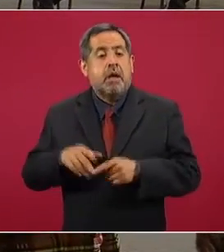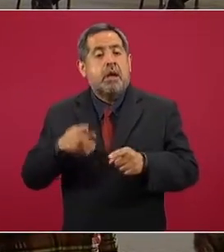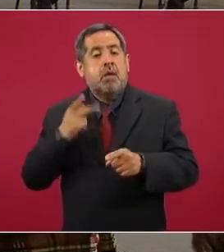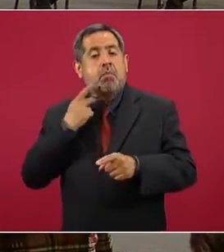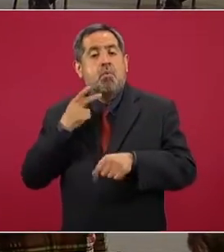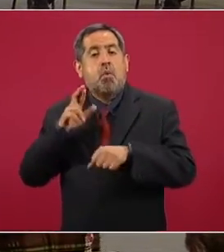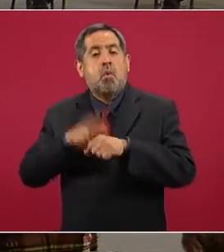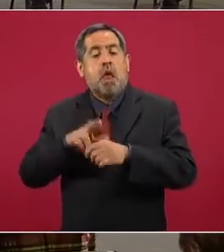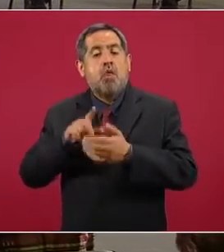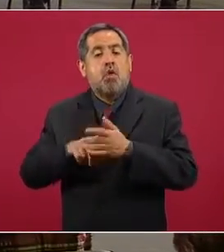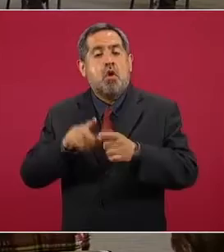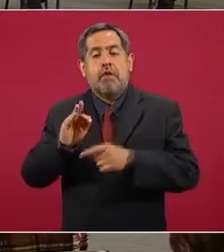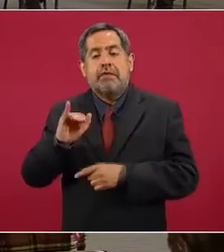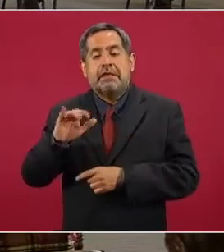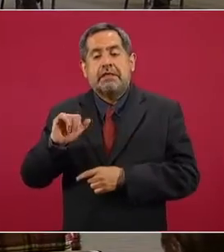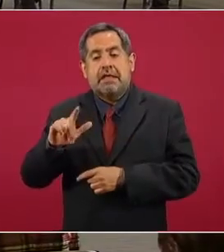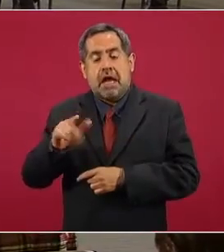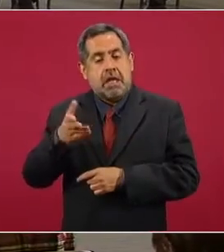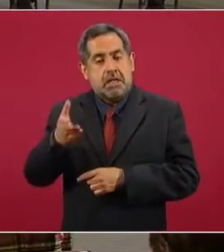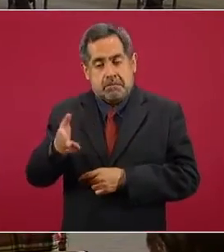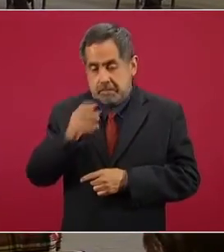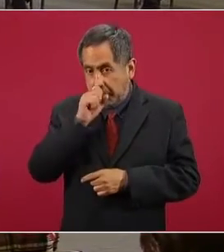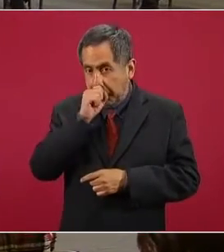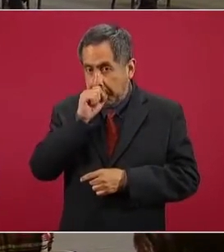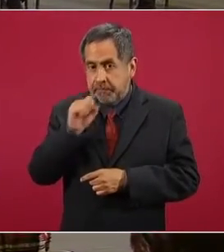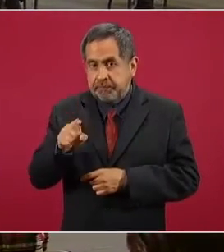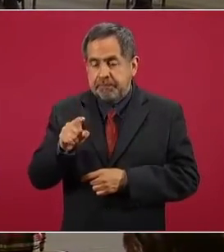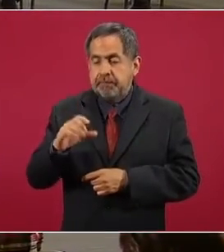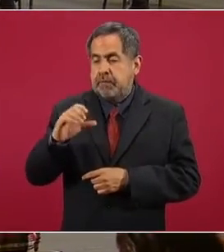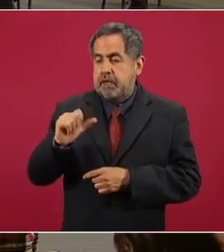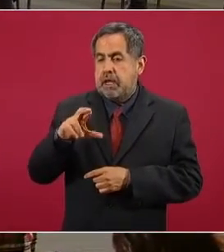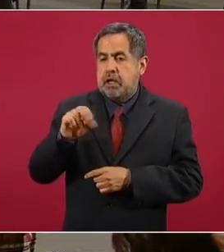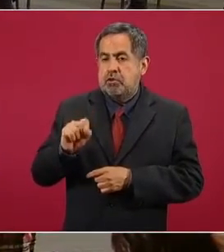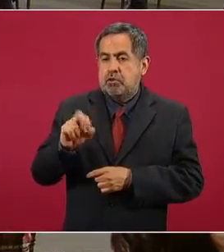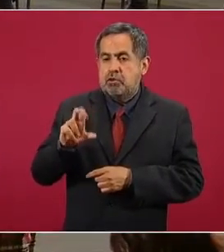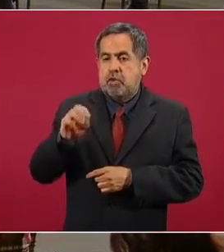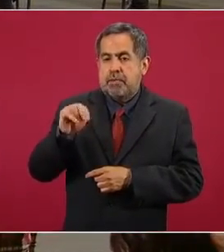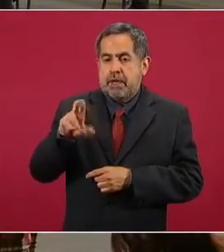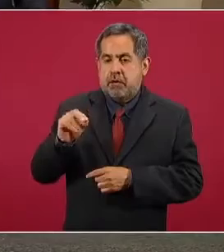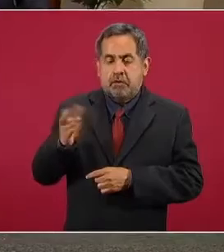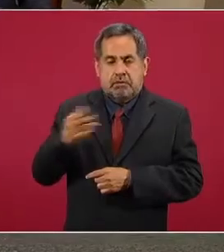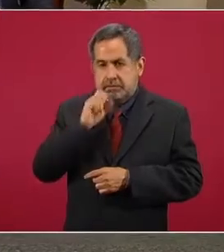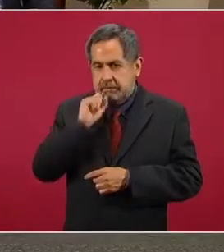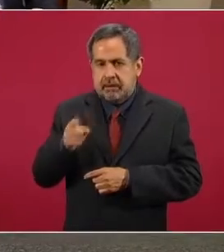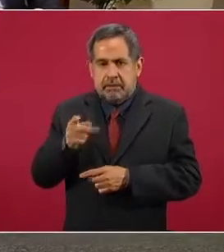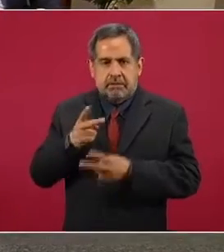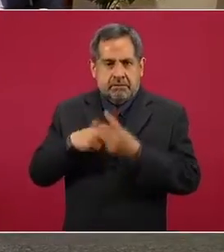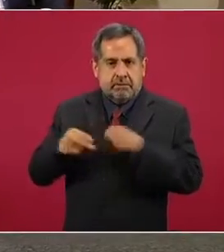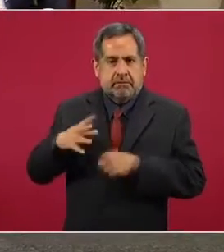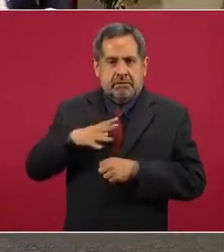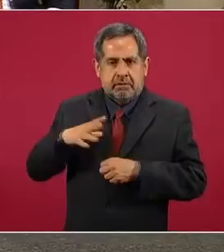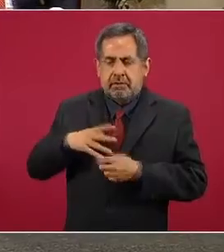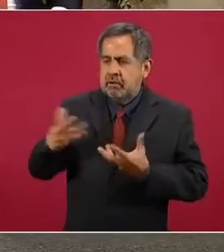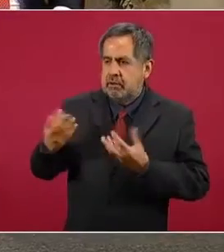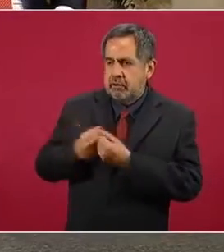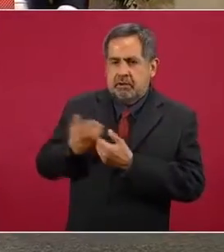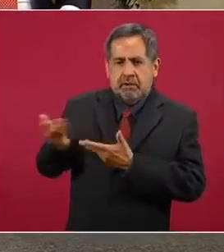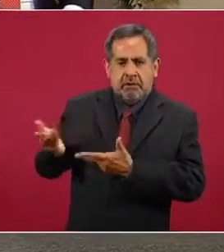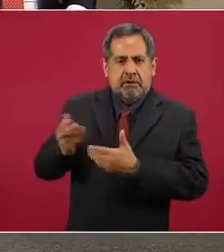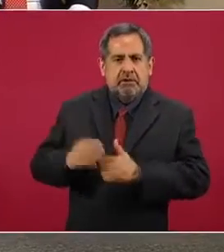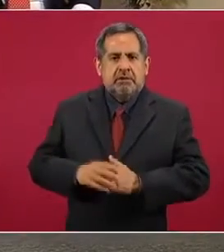procurador fiscal Carlos Romero, que también está con